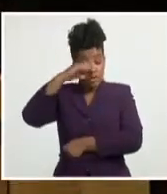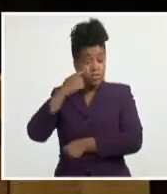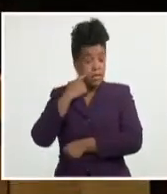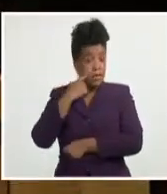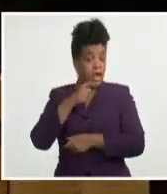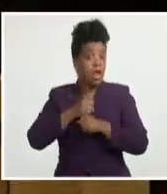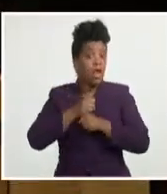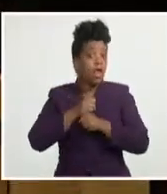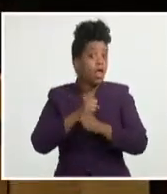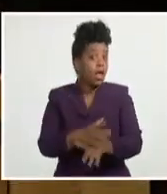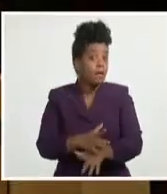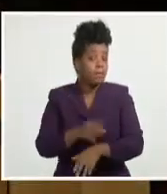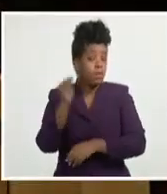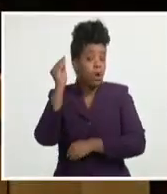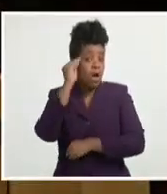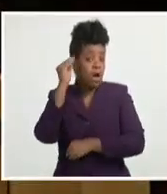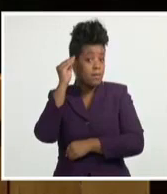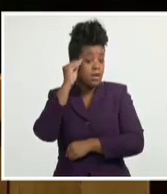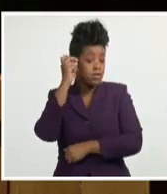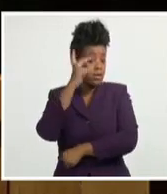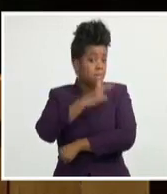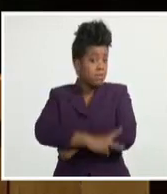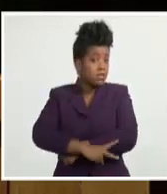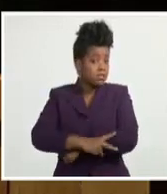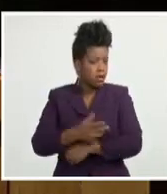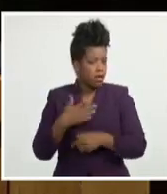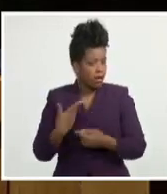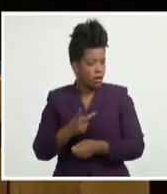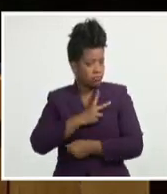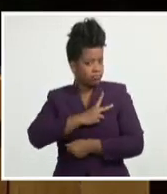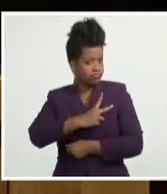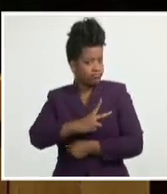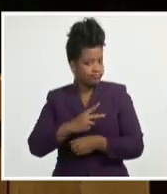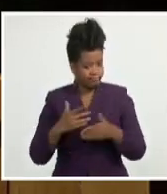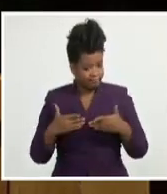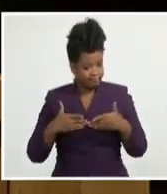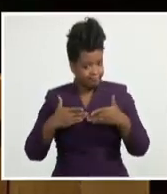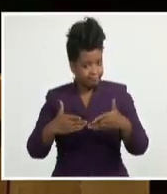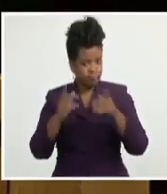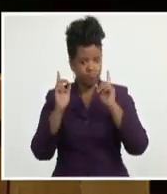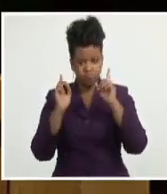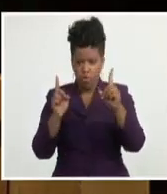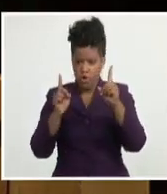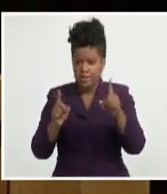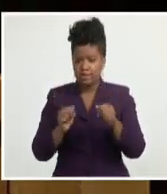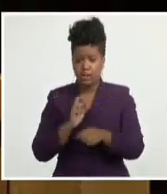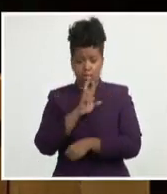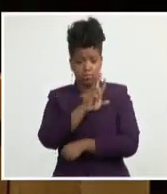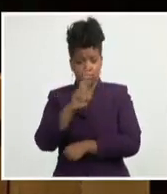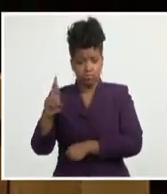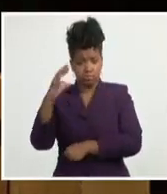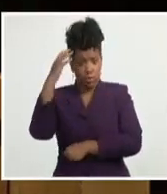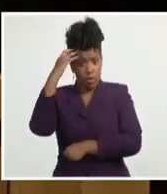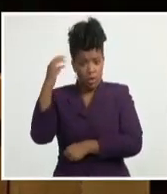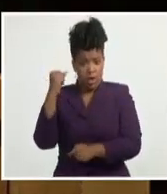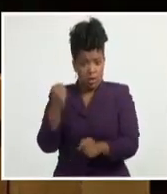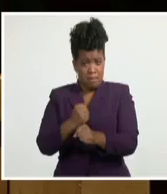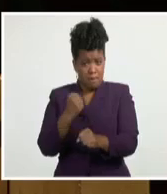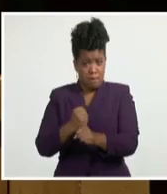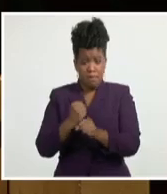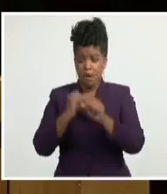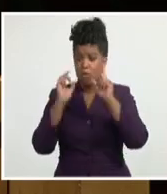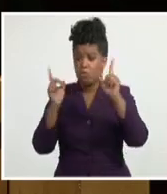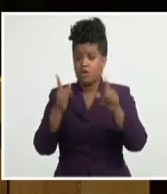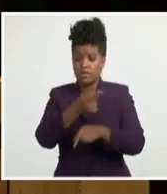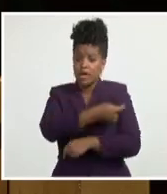magnífica de cómo la voluntad política, la vocación humanista de la revolución, la gestión del gobierno, las políticas públicas